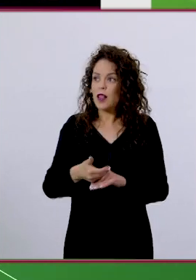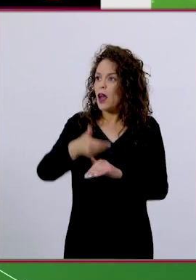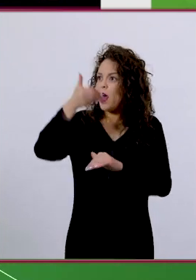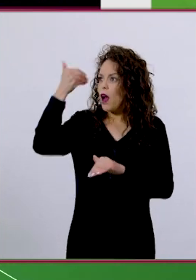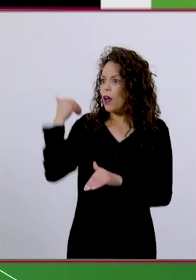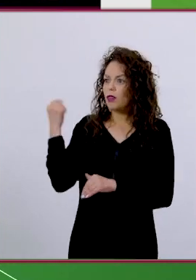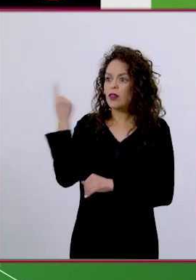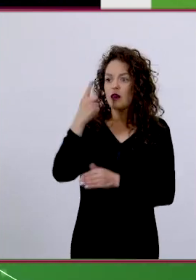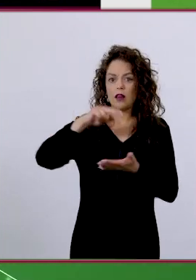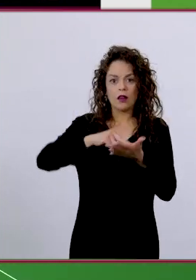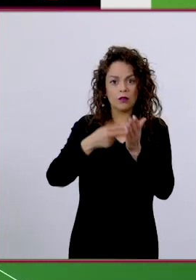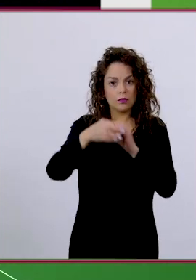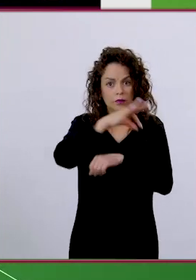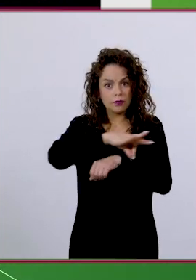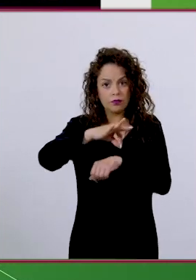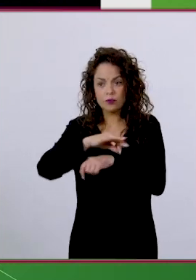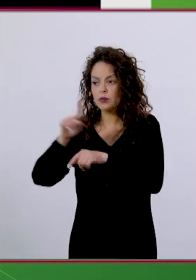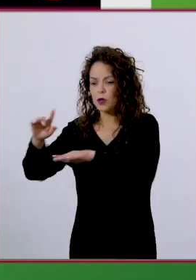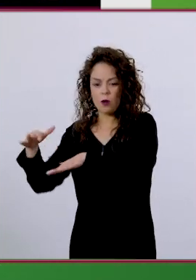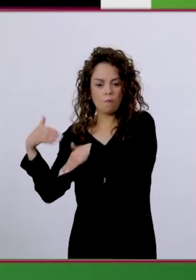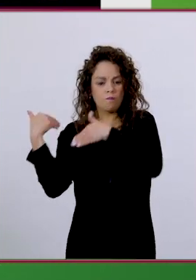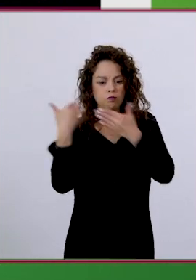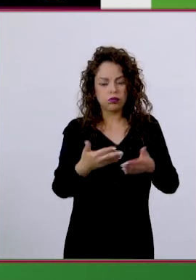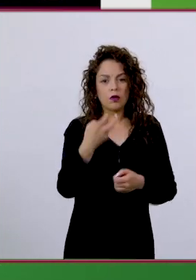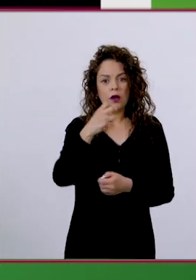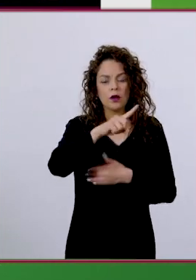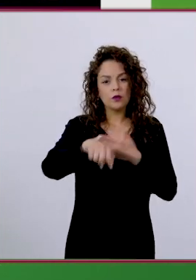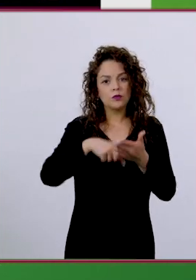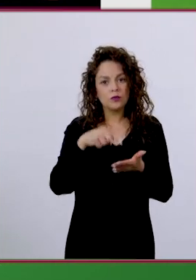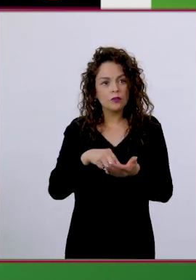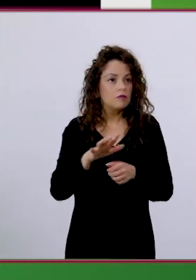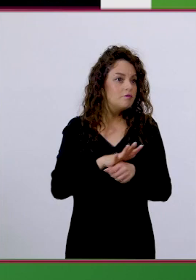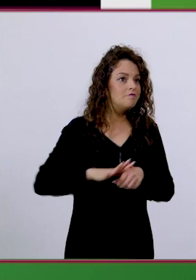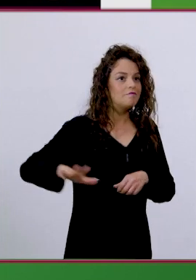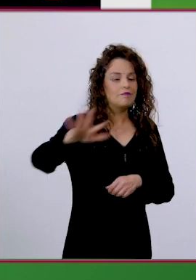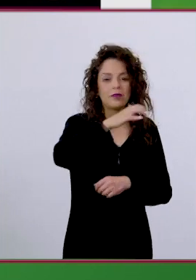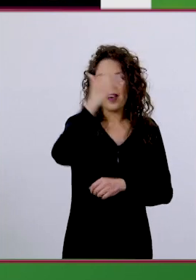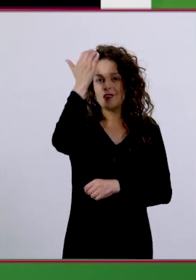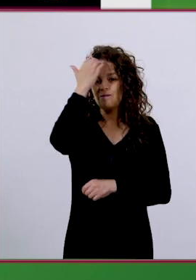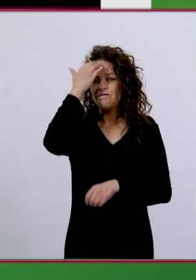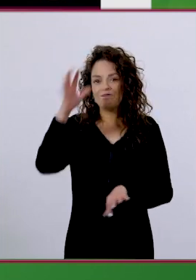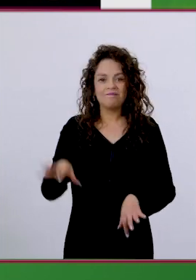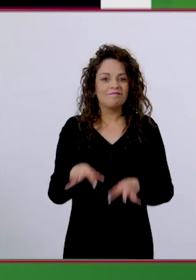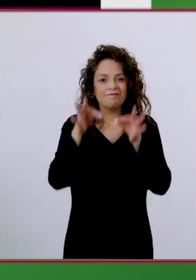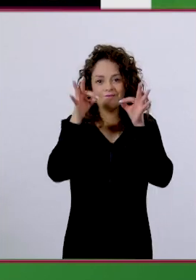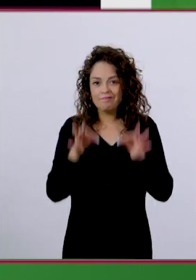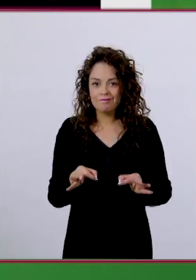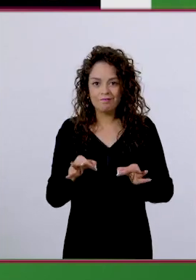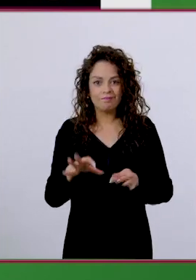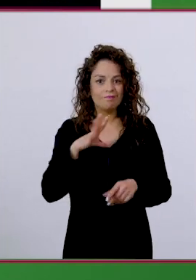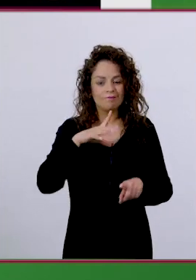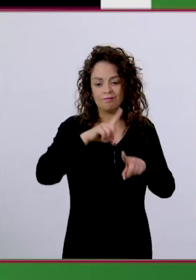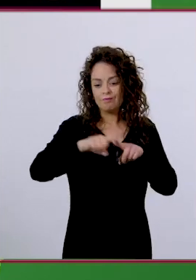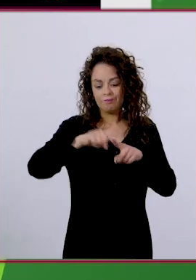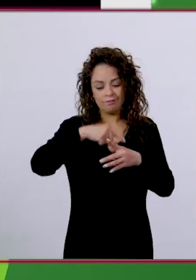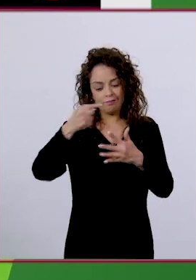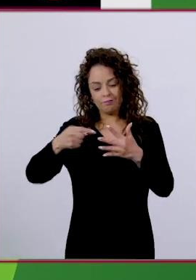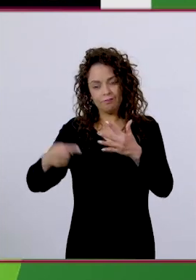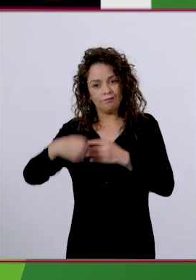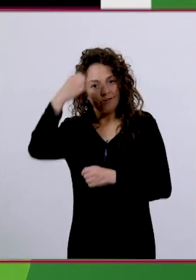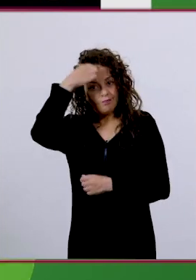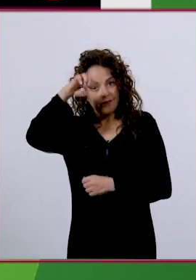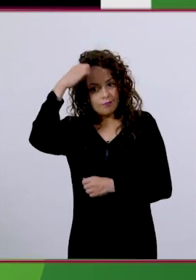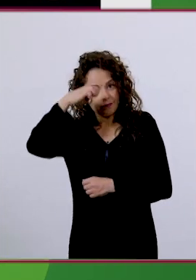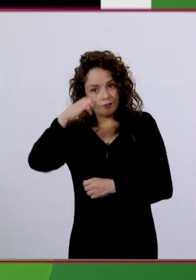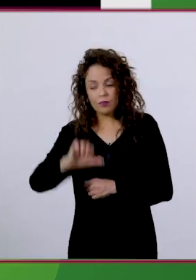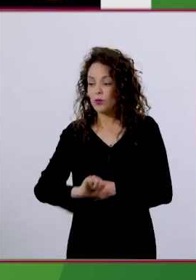arquitectos y de los especialistas a los territorios. Ellos conocen el lugar y tienen múltiples saberes. Por otra parte, están los conocimientos